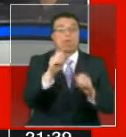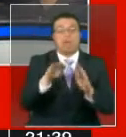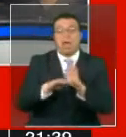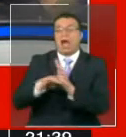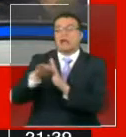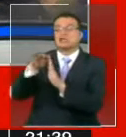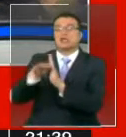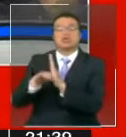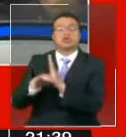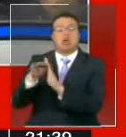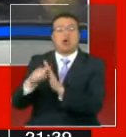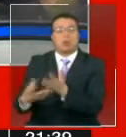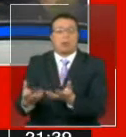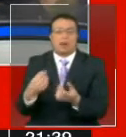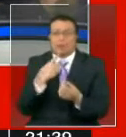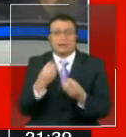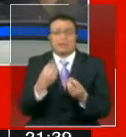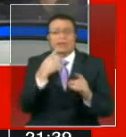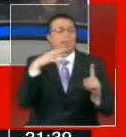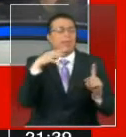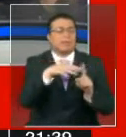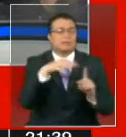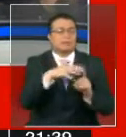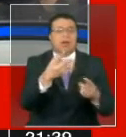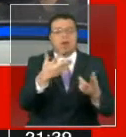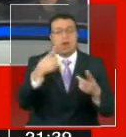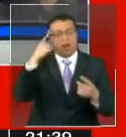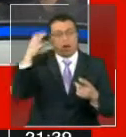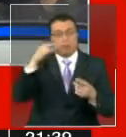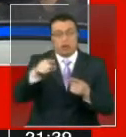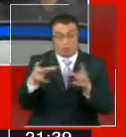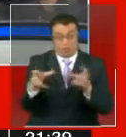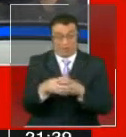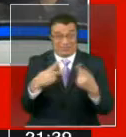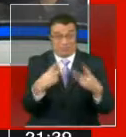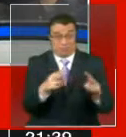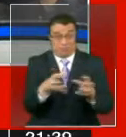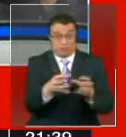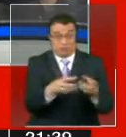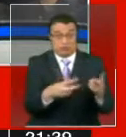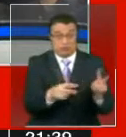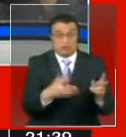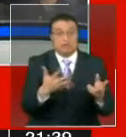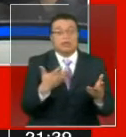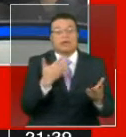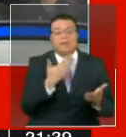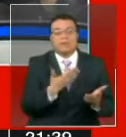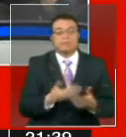ascensor el gobierno. ¿Qué le parecen este tipo de críticas que surgen desde su partido al proceso constituyente?